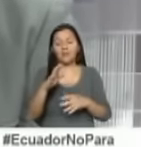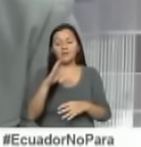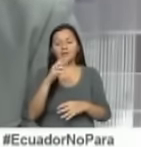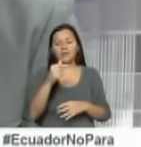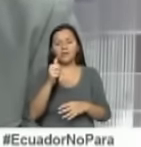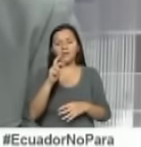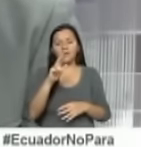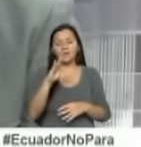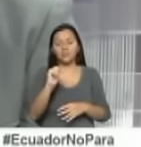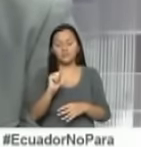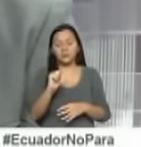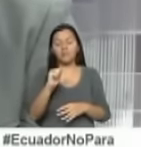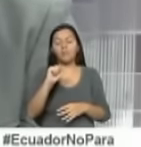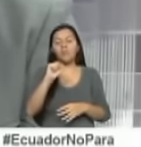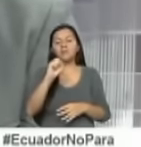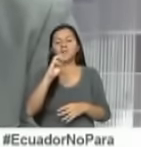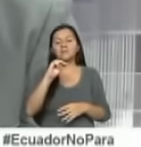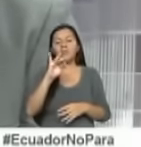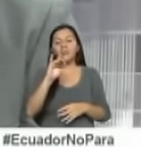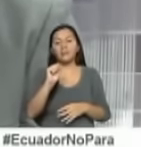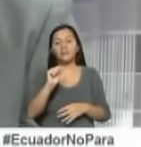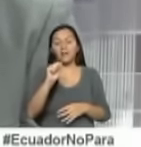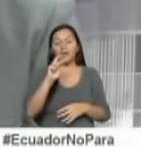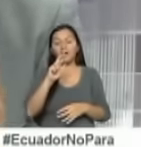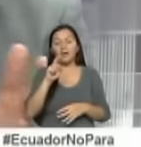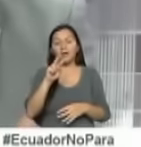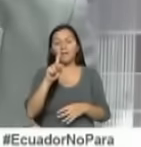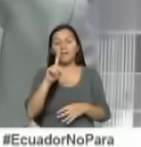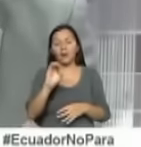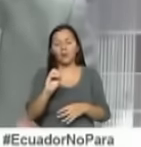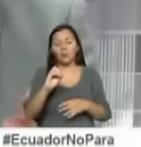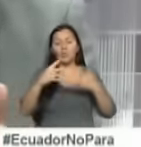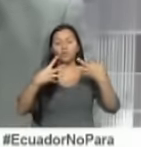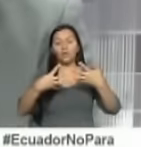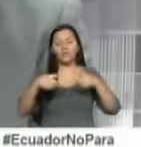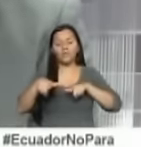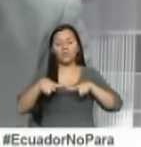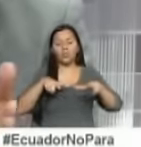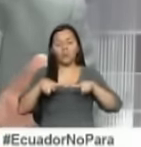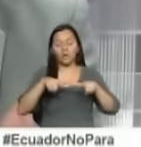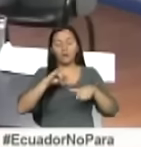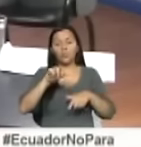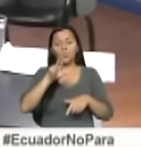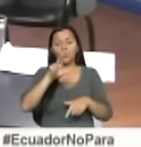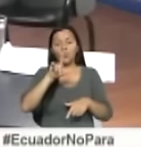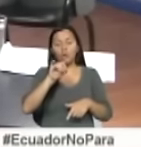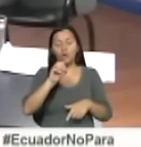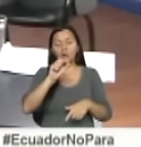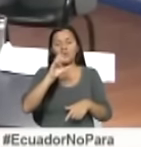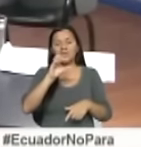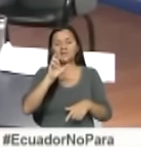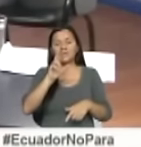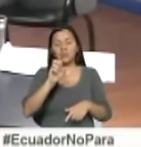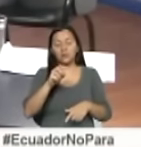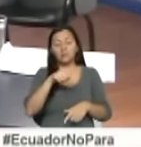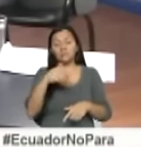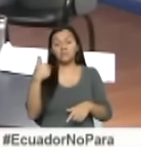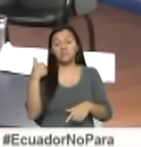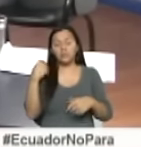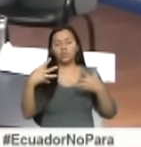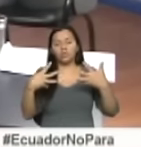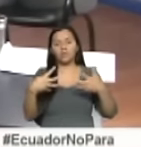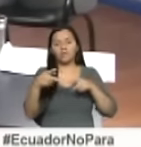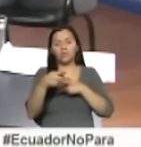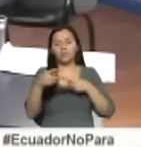García, de Samantha Arévalo, que obtuvieron el 9º lugar, Julio Castillo, Marlon Delgado, que también estuvieron dentro de los 9º lugar.